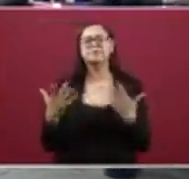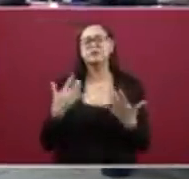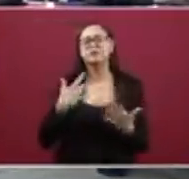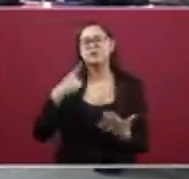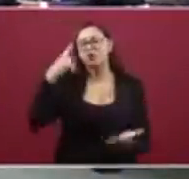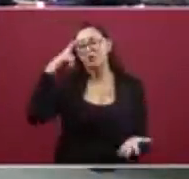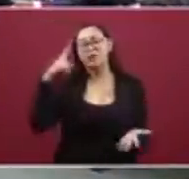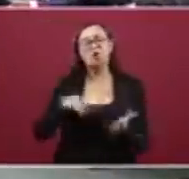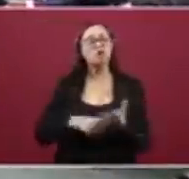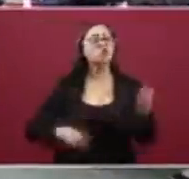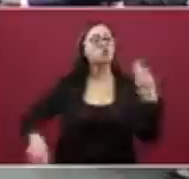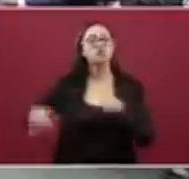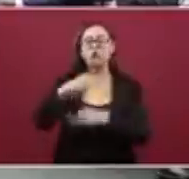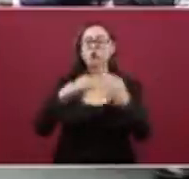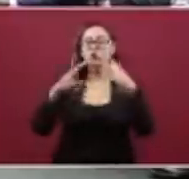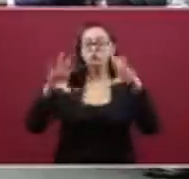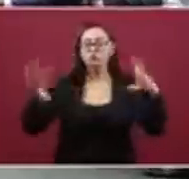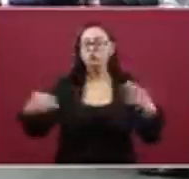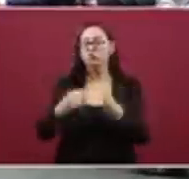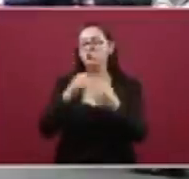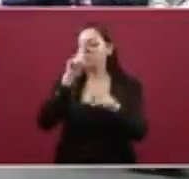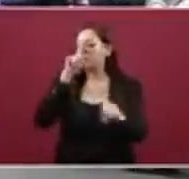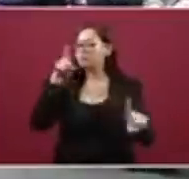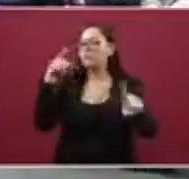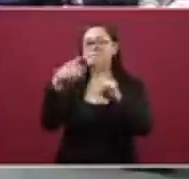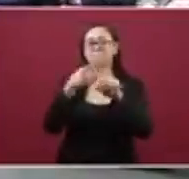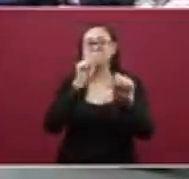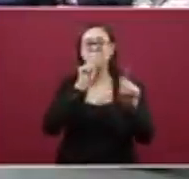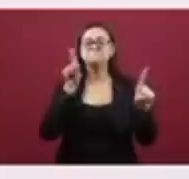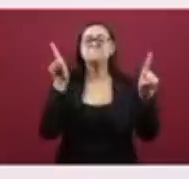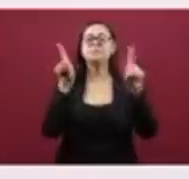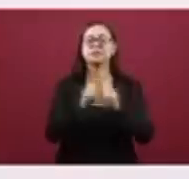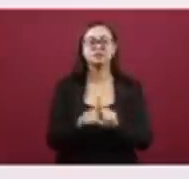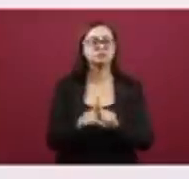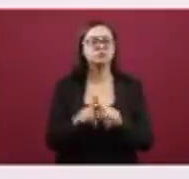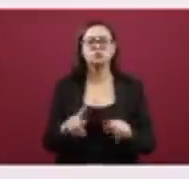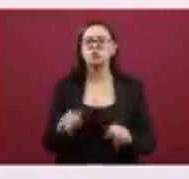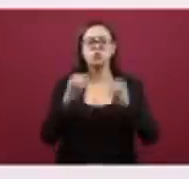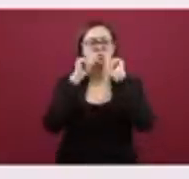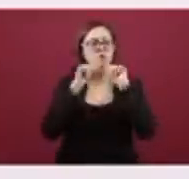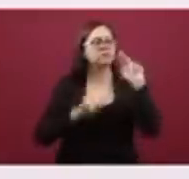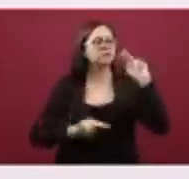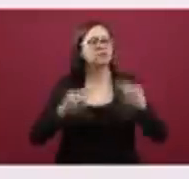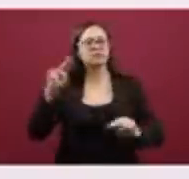compartido por todos los mexicanos de todos los sectores